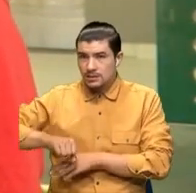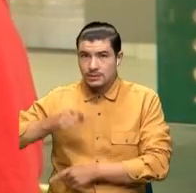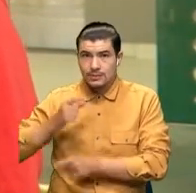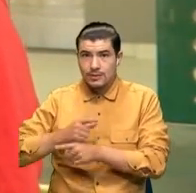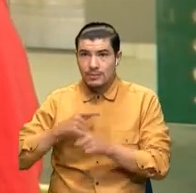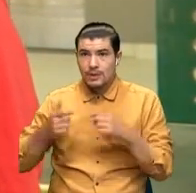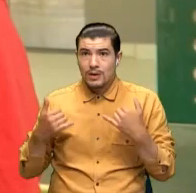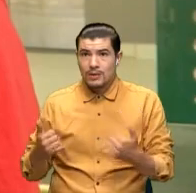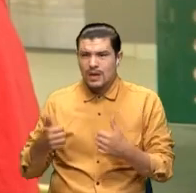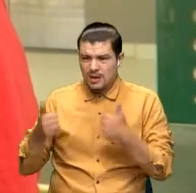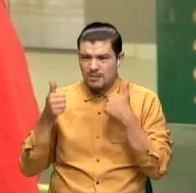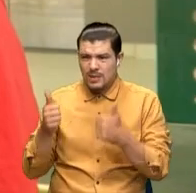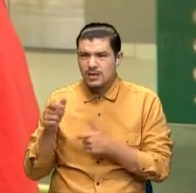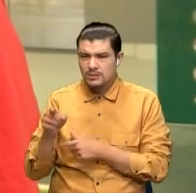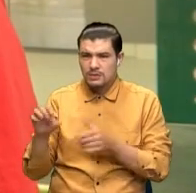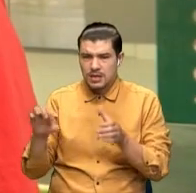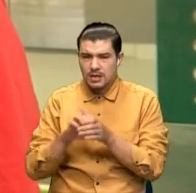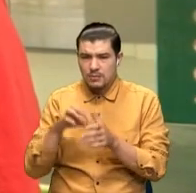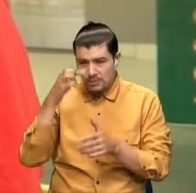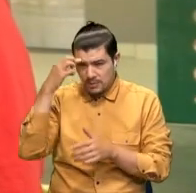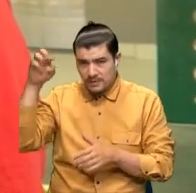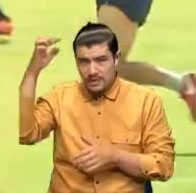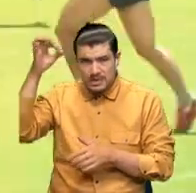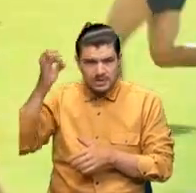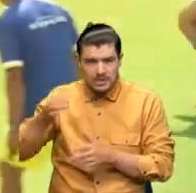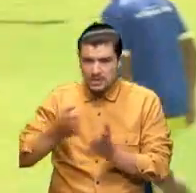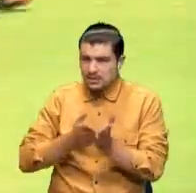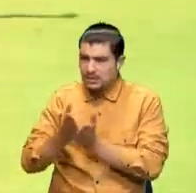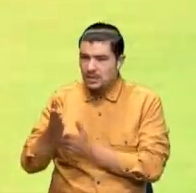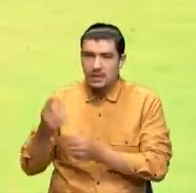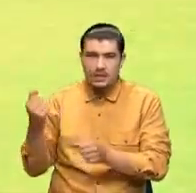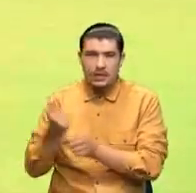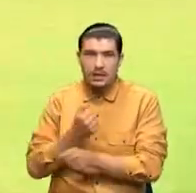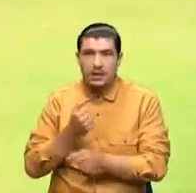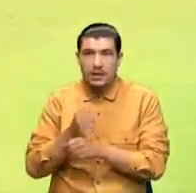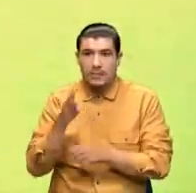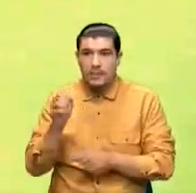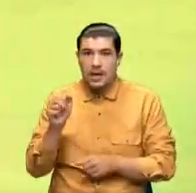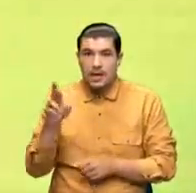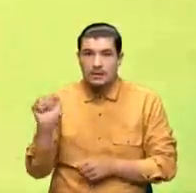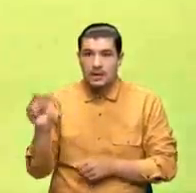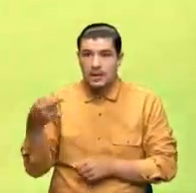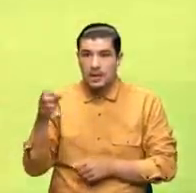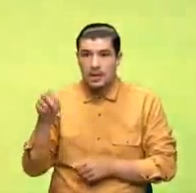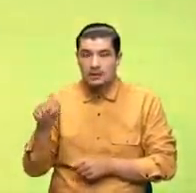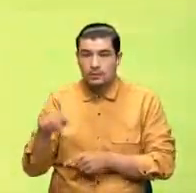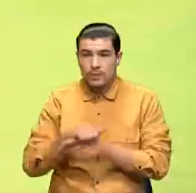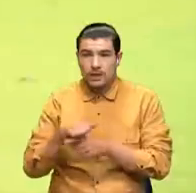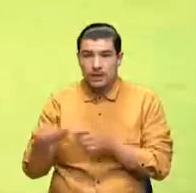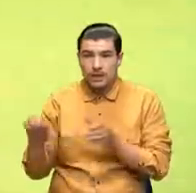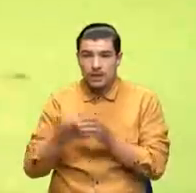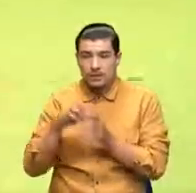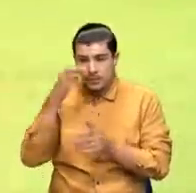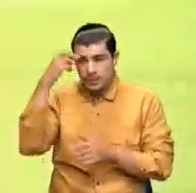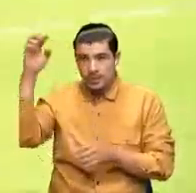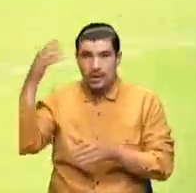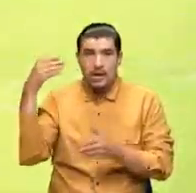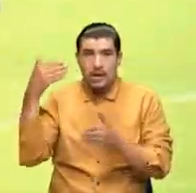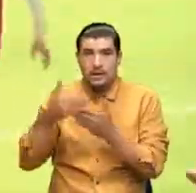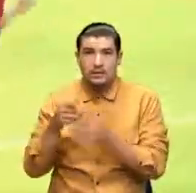bien en el equipo profesional y nada seguir trabajando barragán entrena con el equipo profesional y los fines de semana juega la supercopa nacional